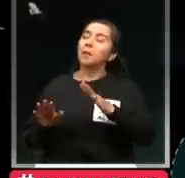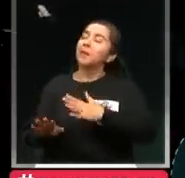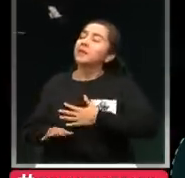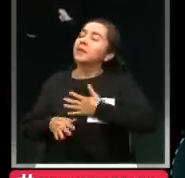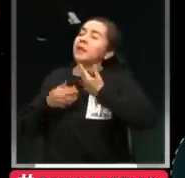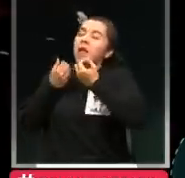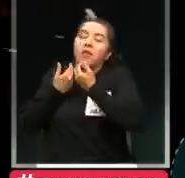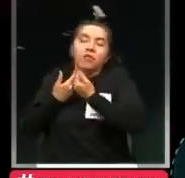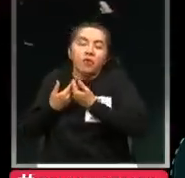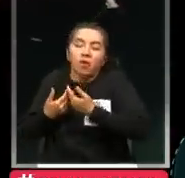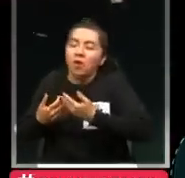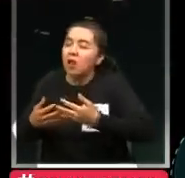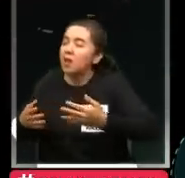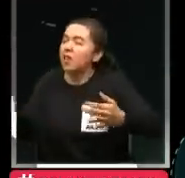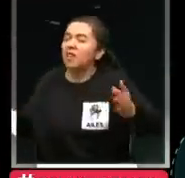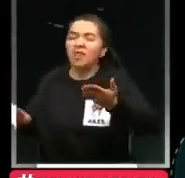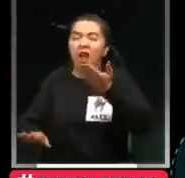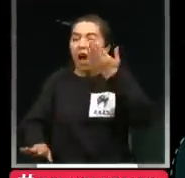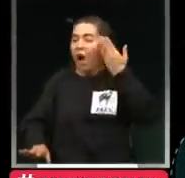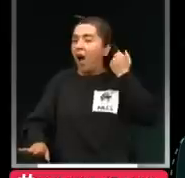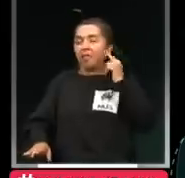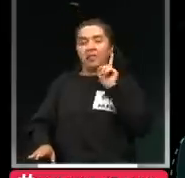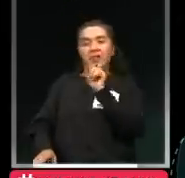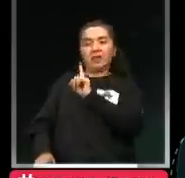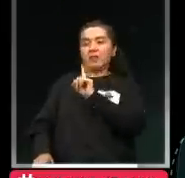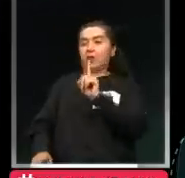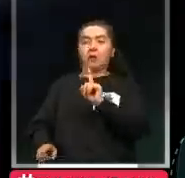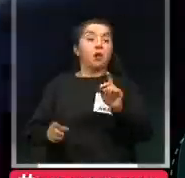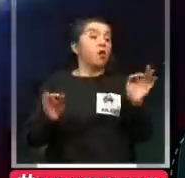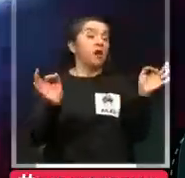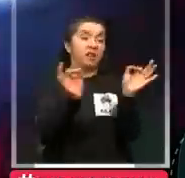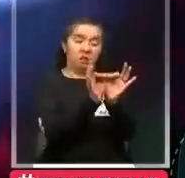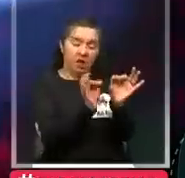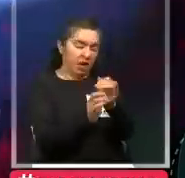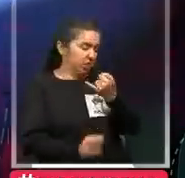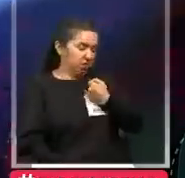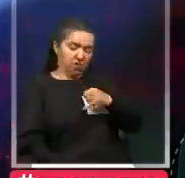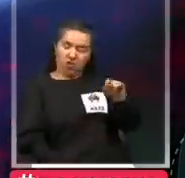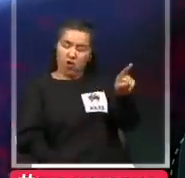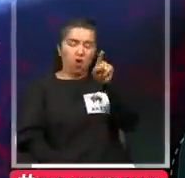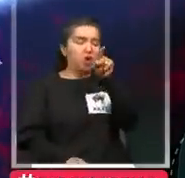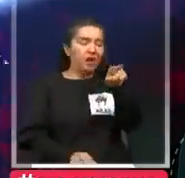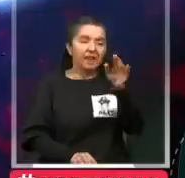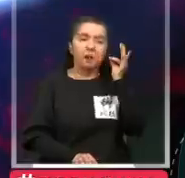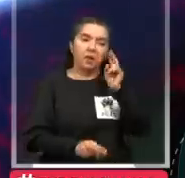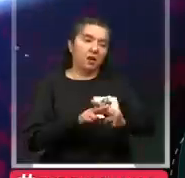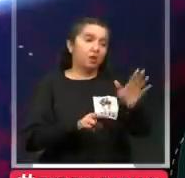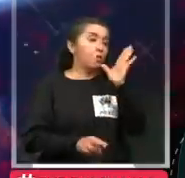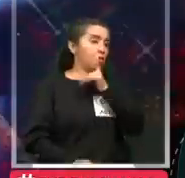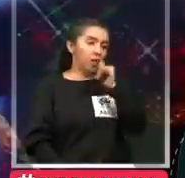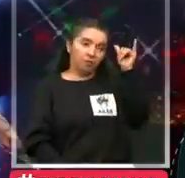Siento libre como nunca he sido. No quiero tu explicación. Esto que ella me ha hecho no tiene